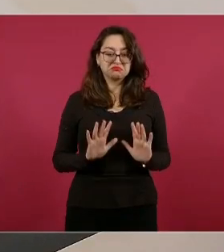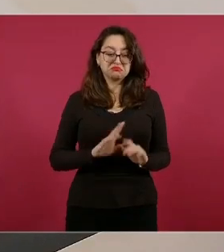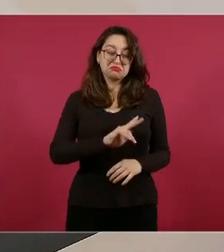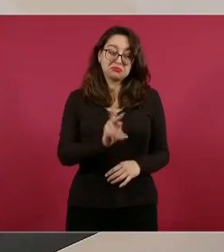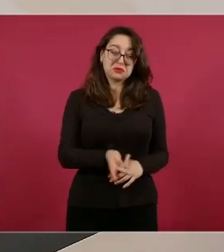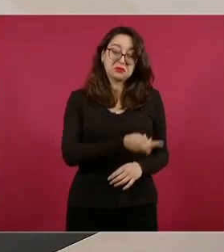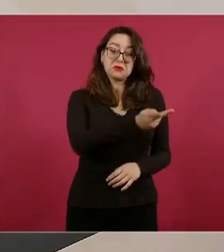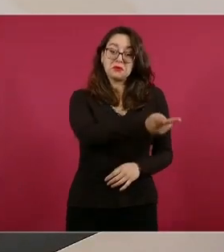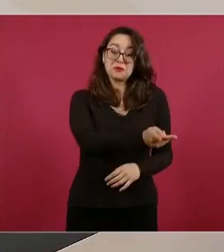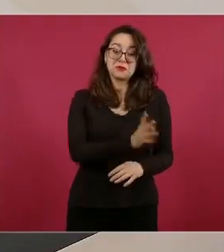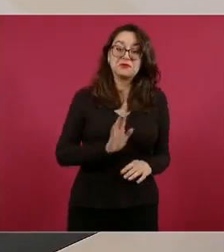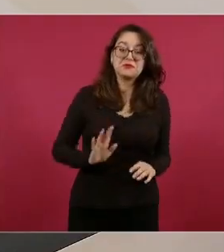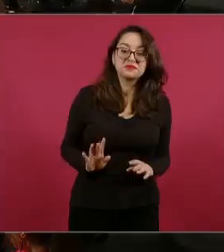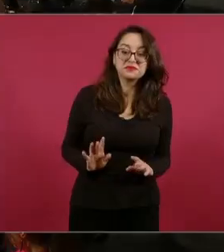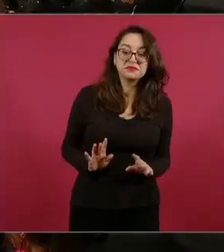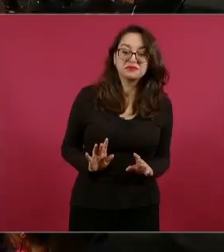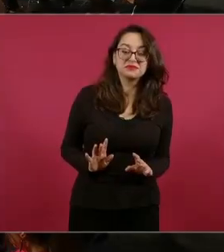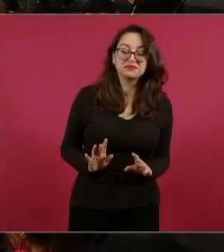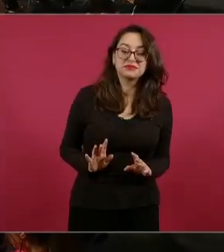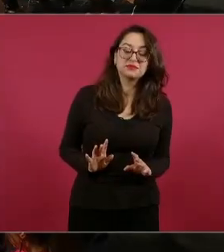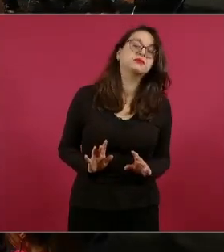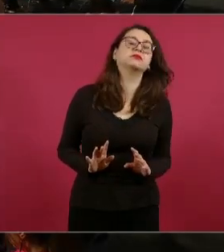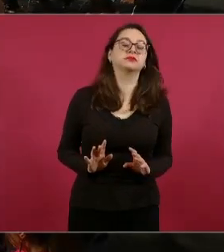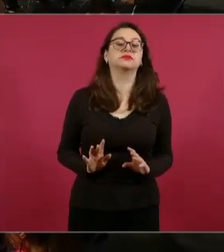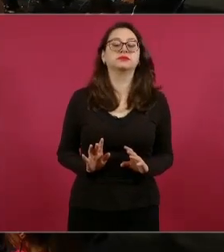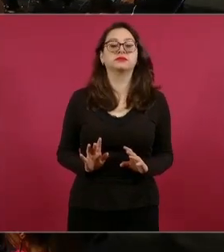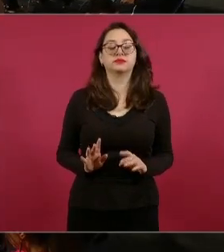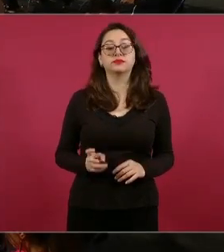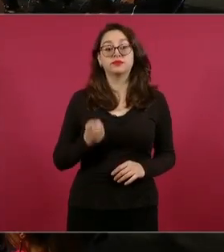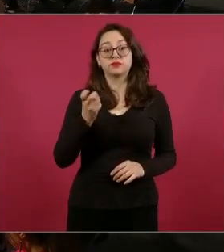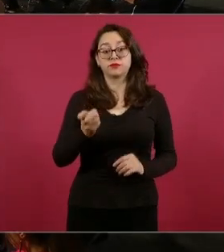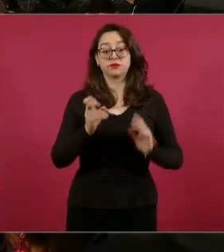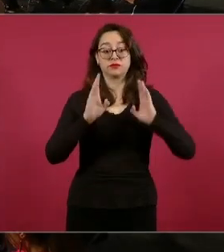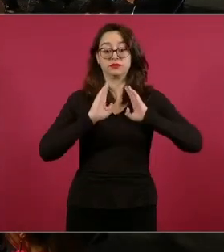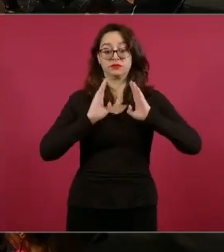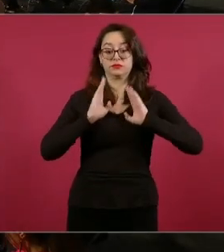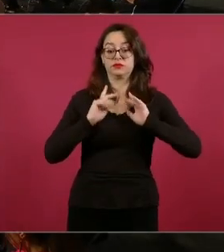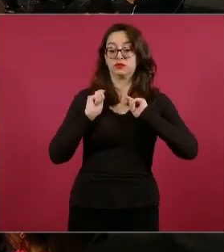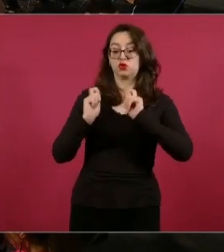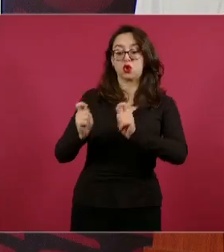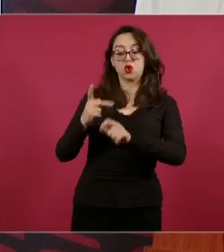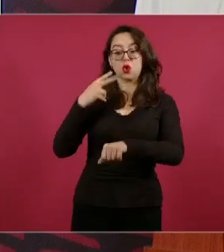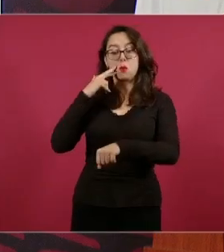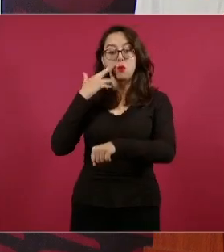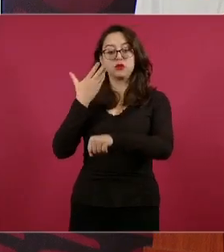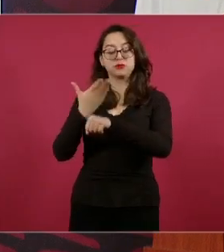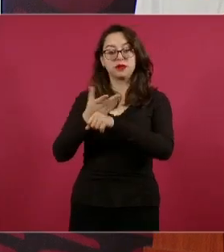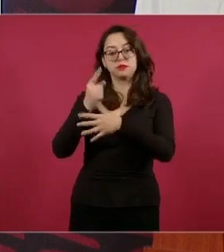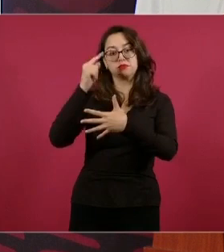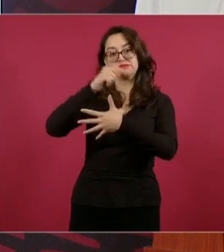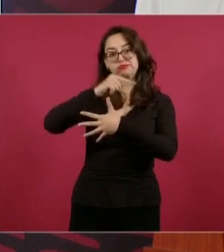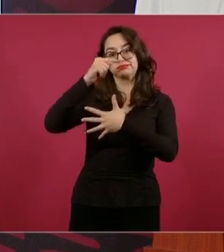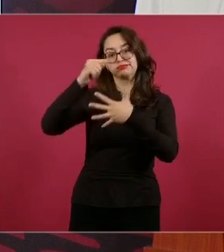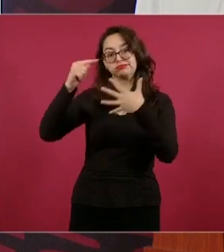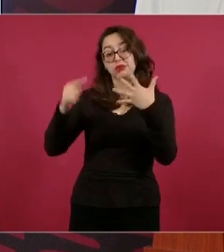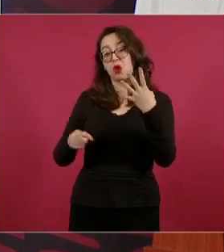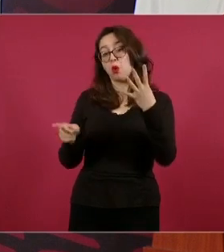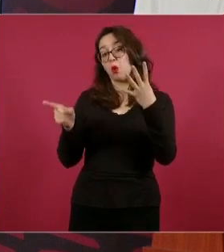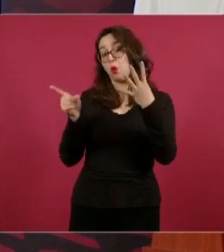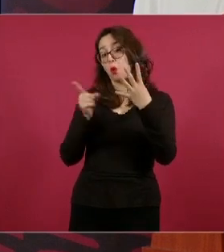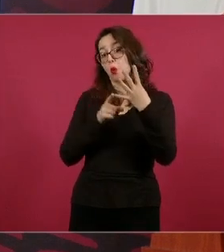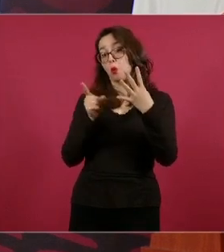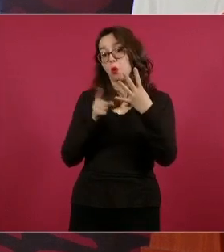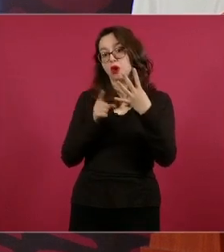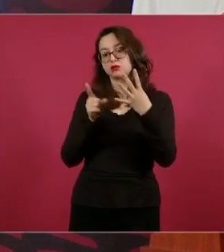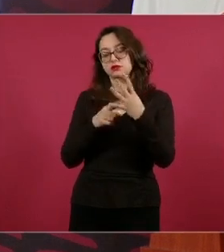Entonces, esa misión, la cuarta, es fundamental, pero esto aplica para